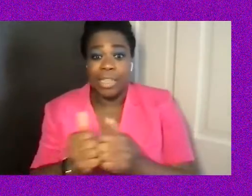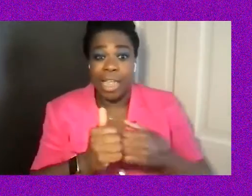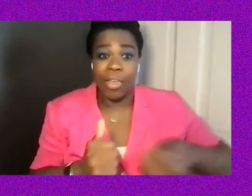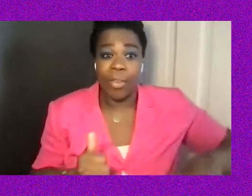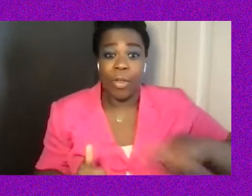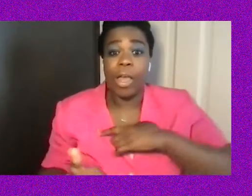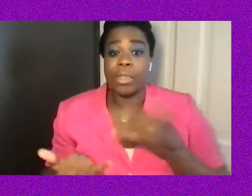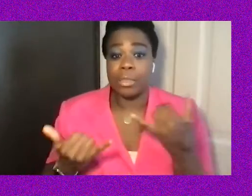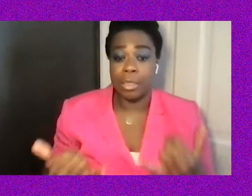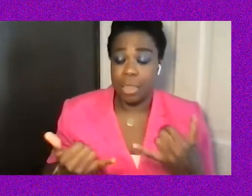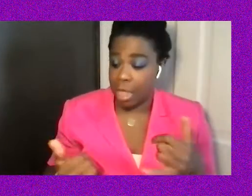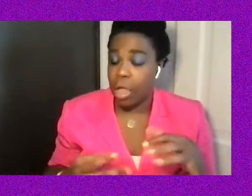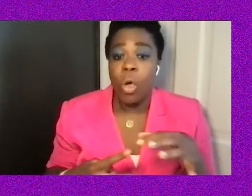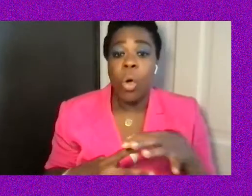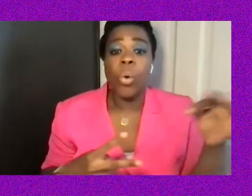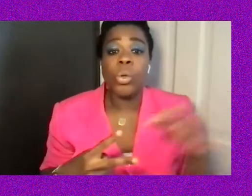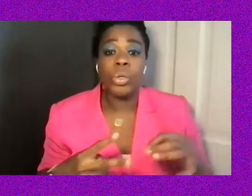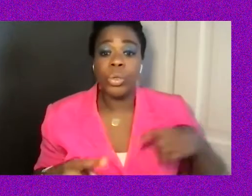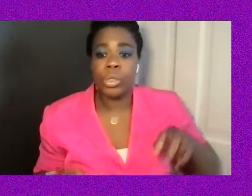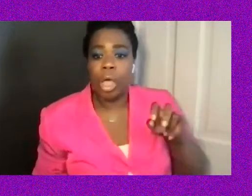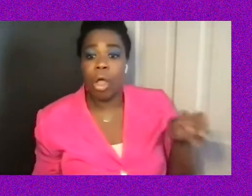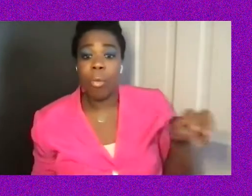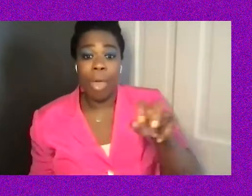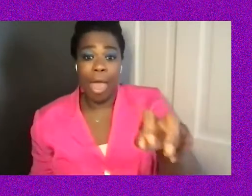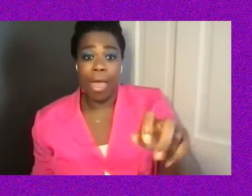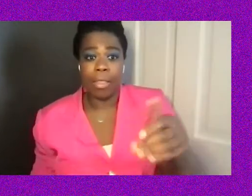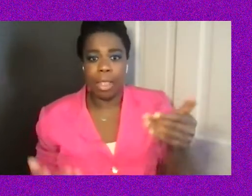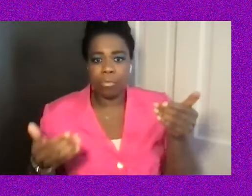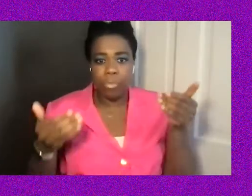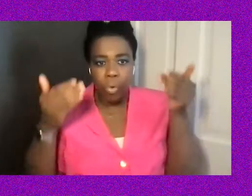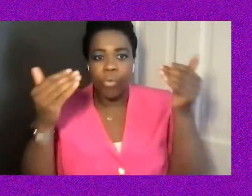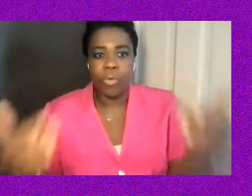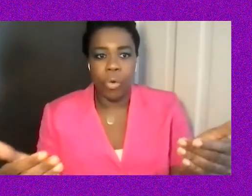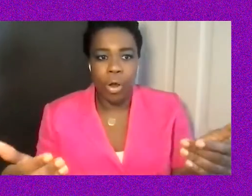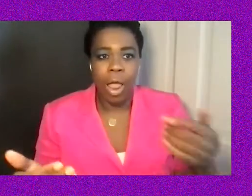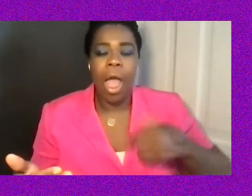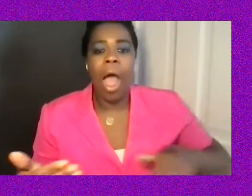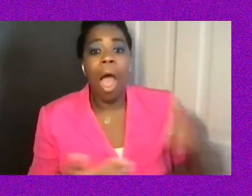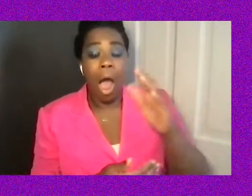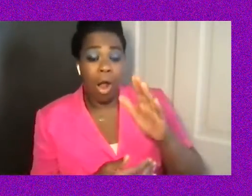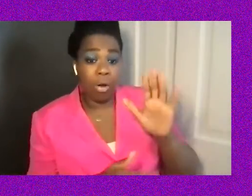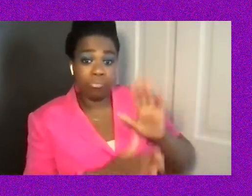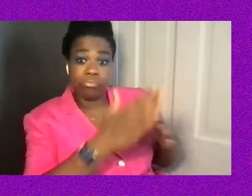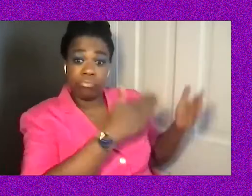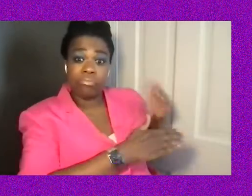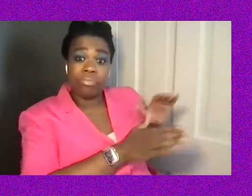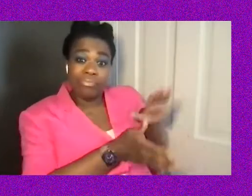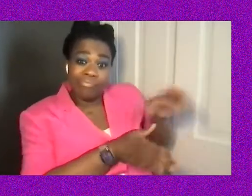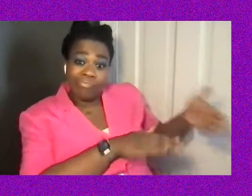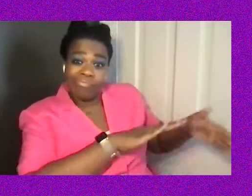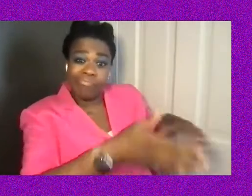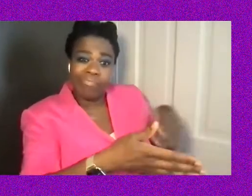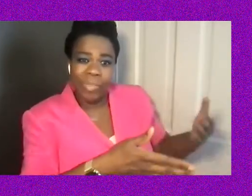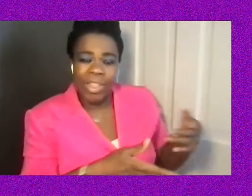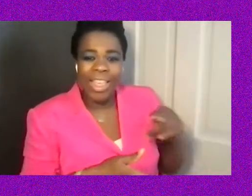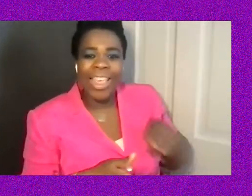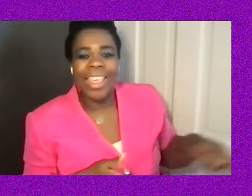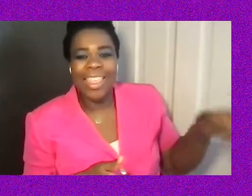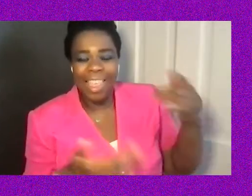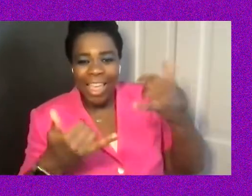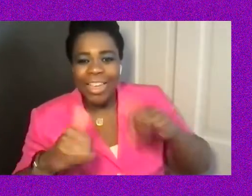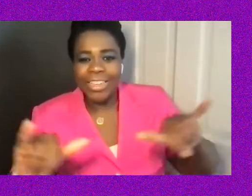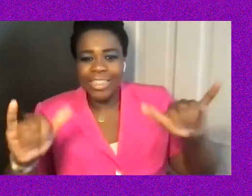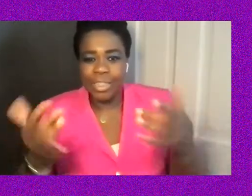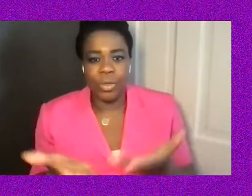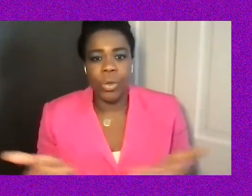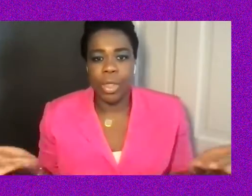Nosotros hoy vamos a elegir el camino que nos va a guiar hacia adelante. Yet they are still